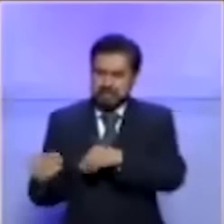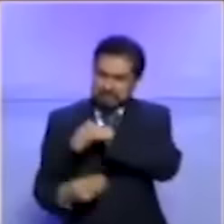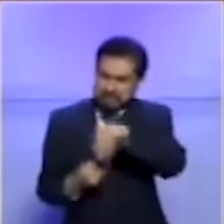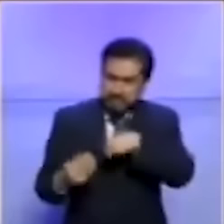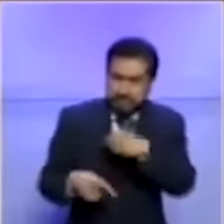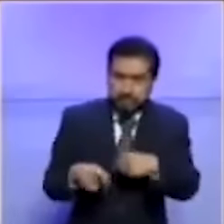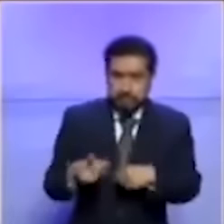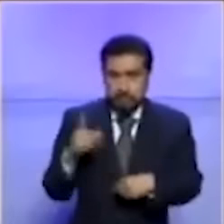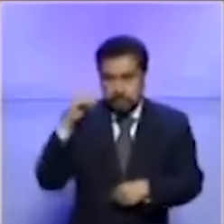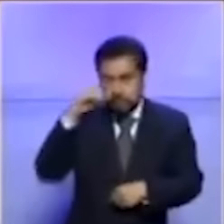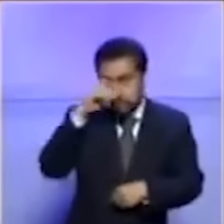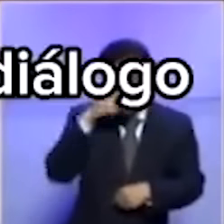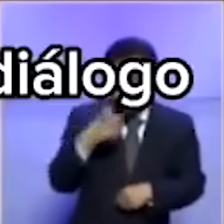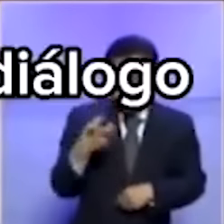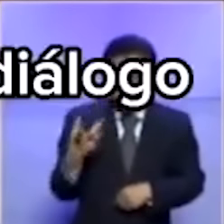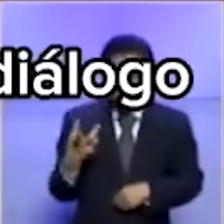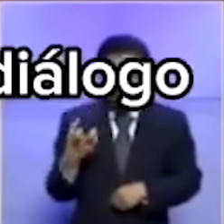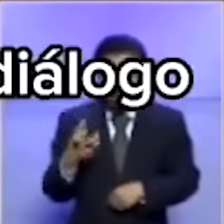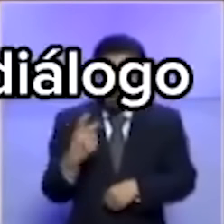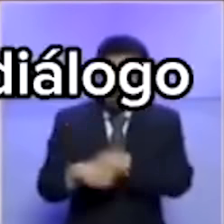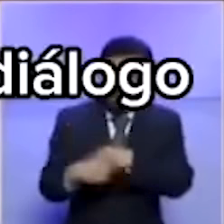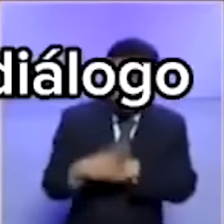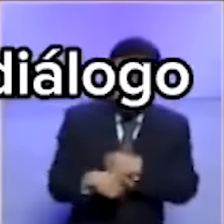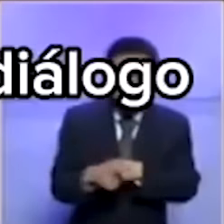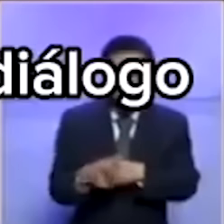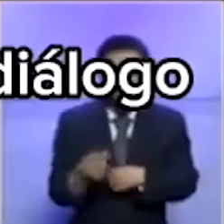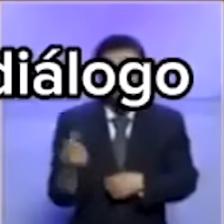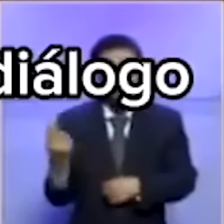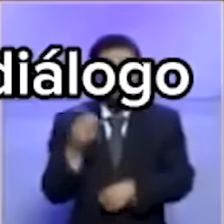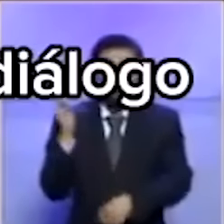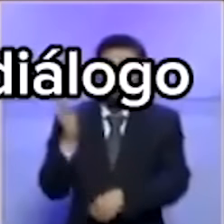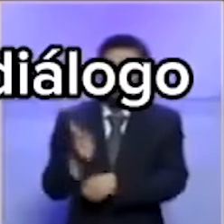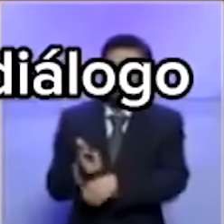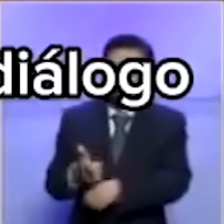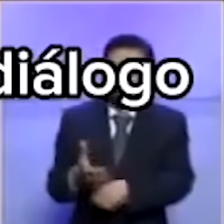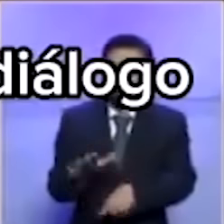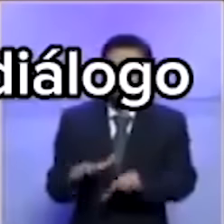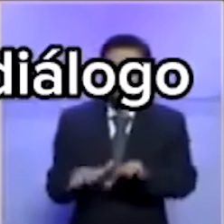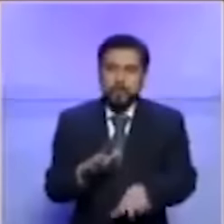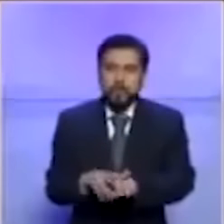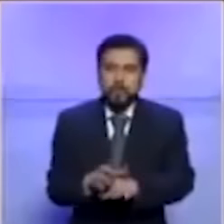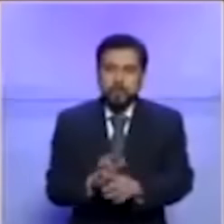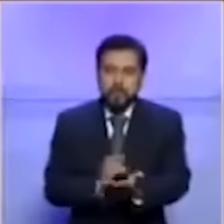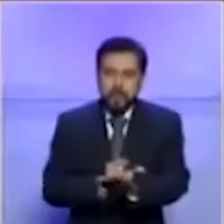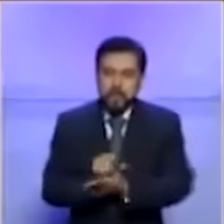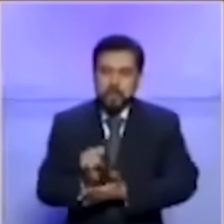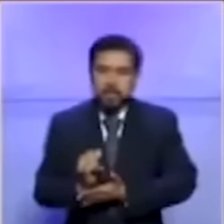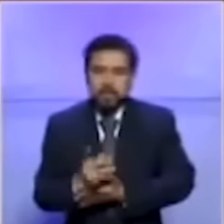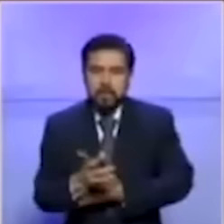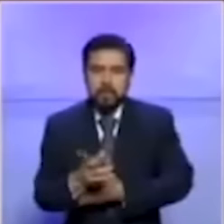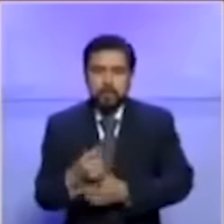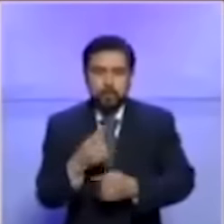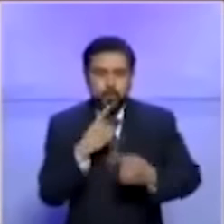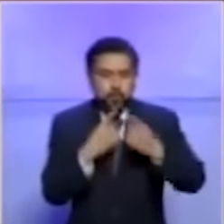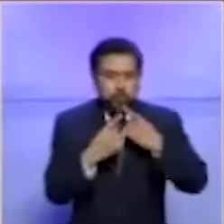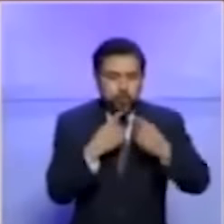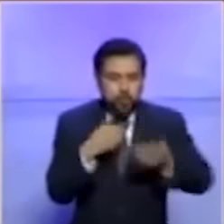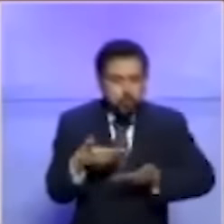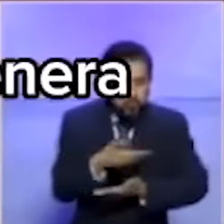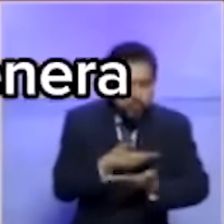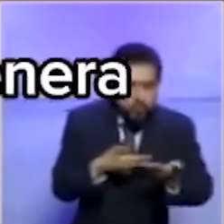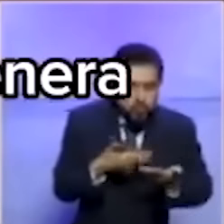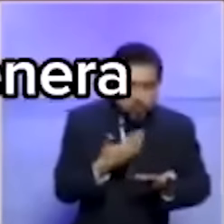atestiguar de nueva cuenta que hay decisiones que no son producto del diálogo sino de la